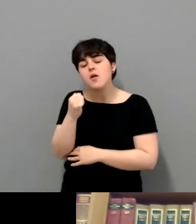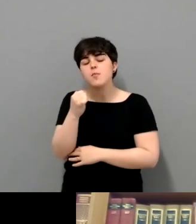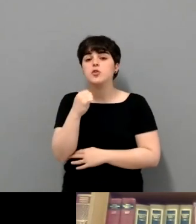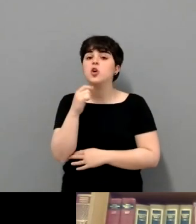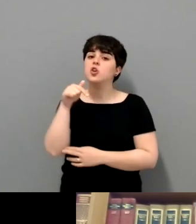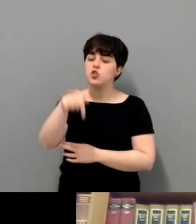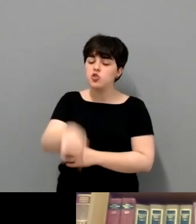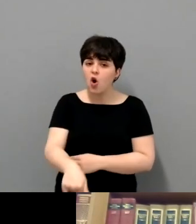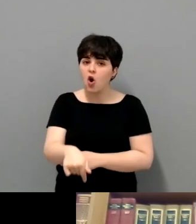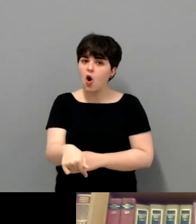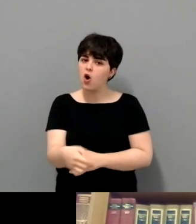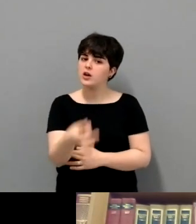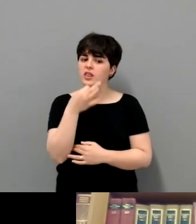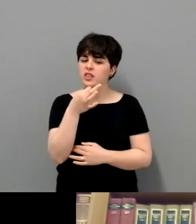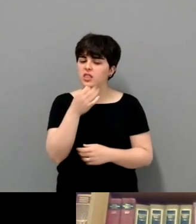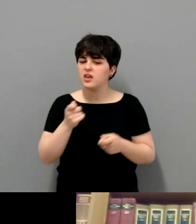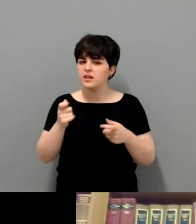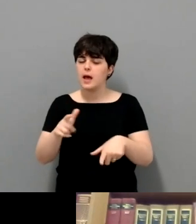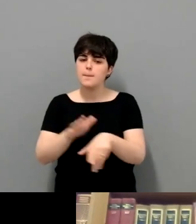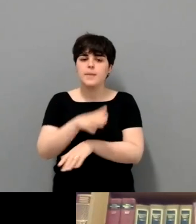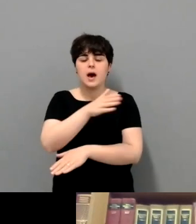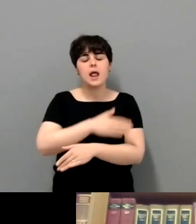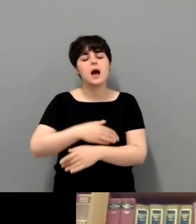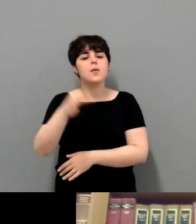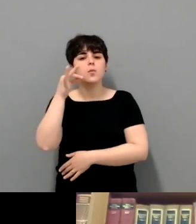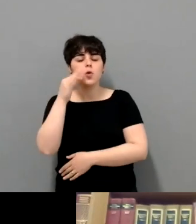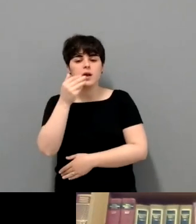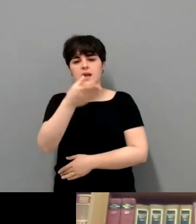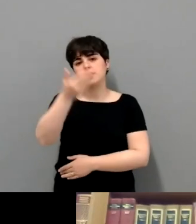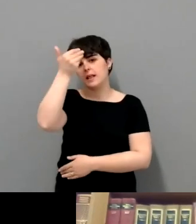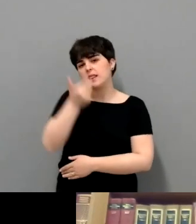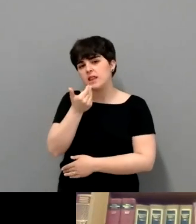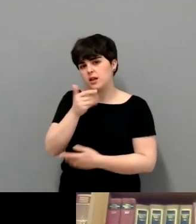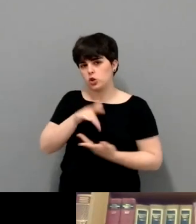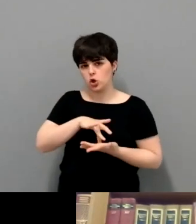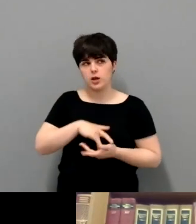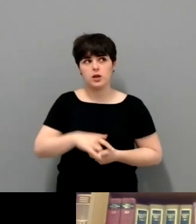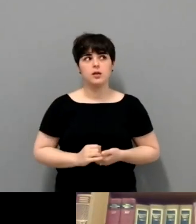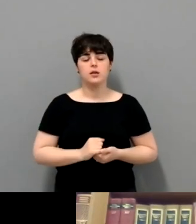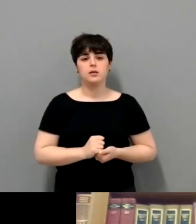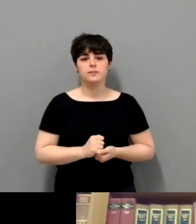dedicarle hoy unas palabras a las mujeres con parálisis cerebral.